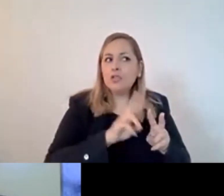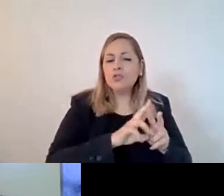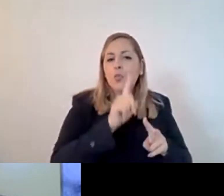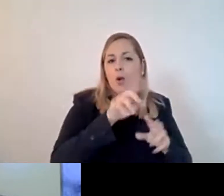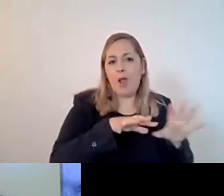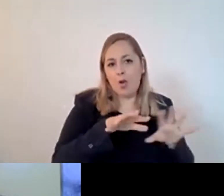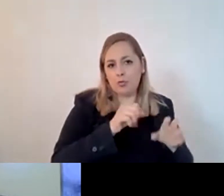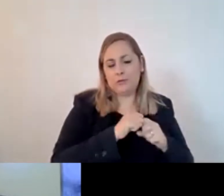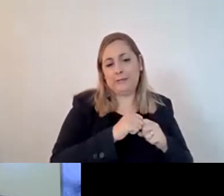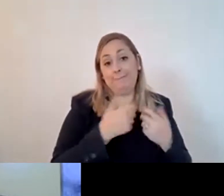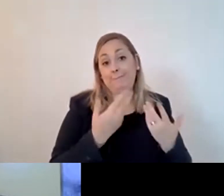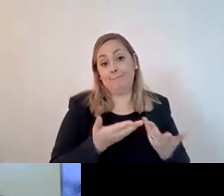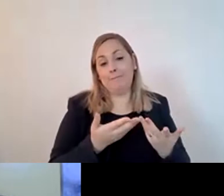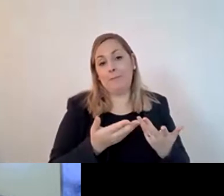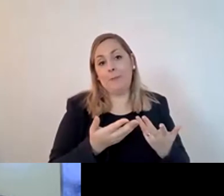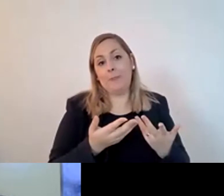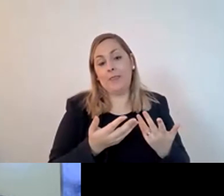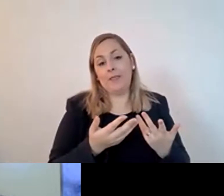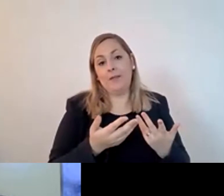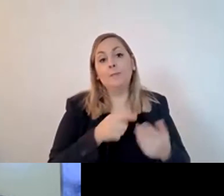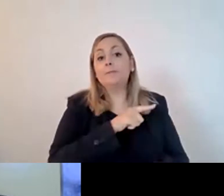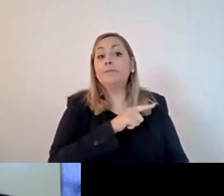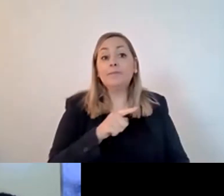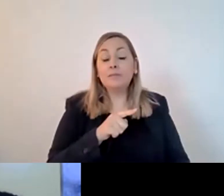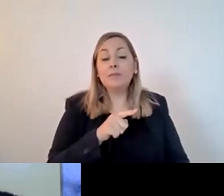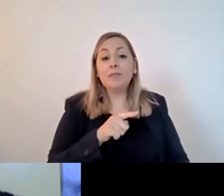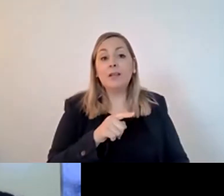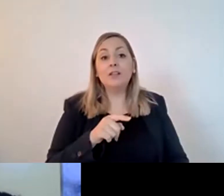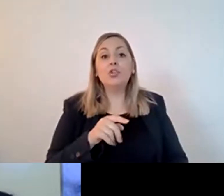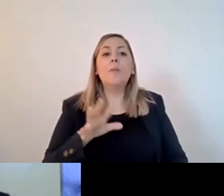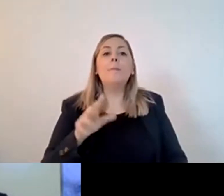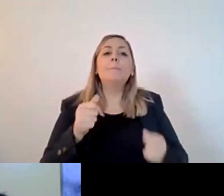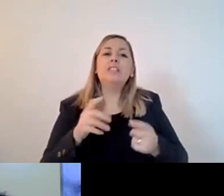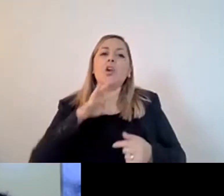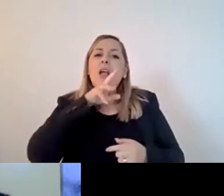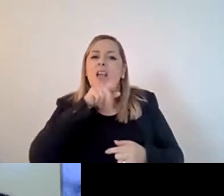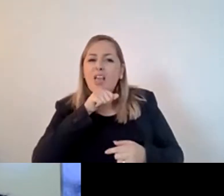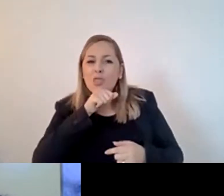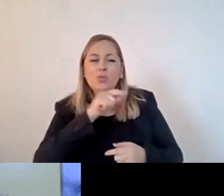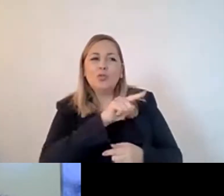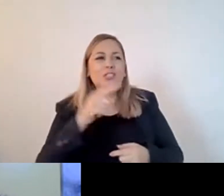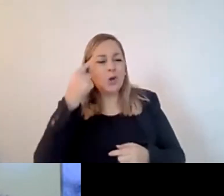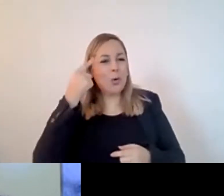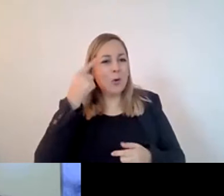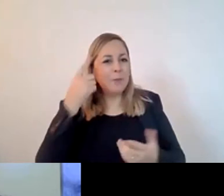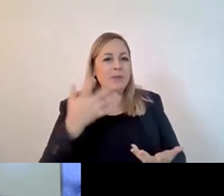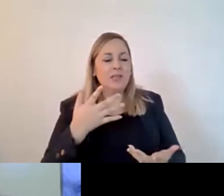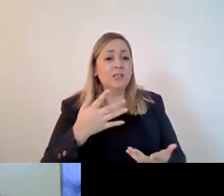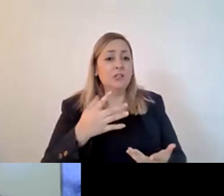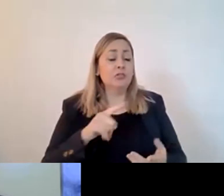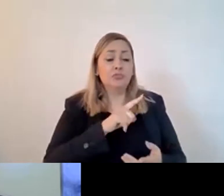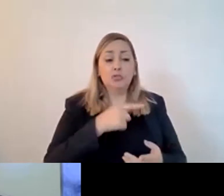cosa. Entonces son, comillas, como adultos un poquito desatinados, pero desatinados no con